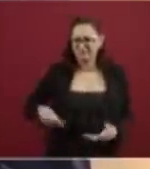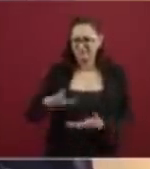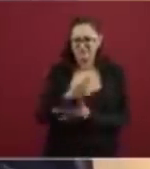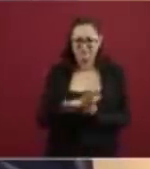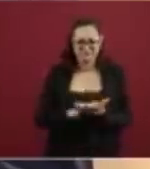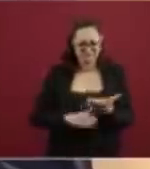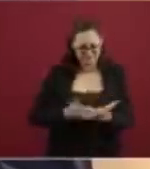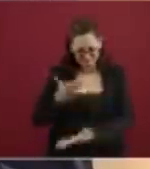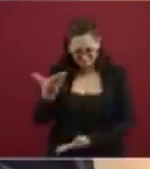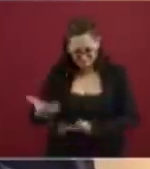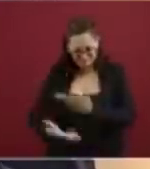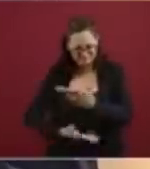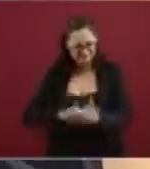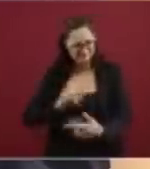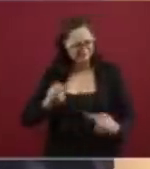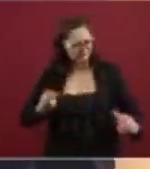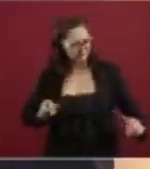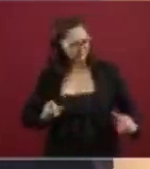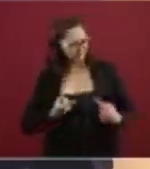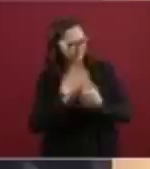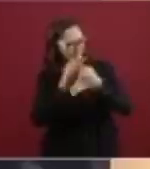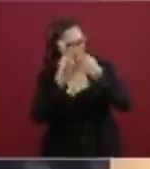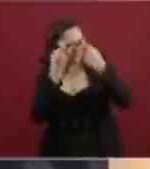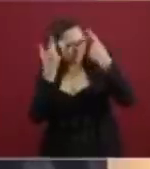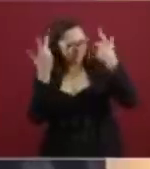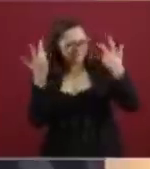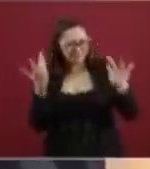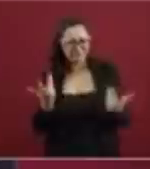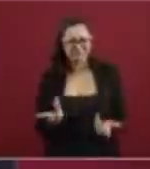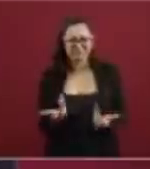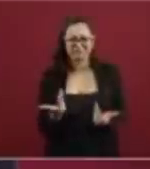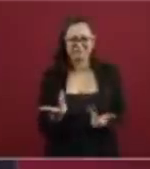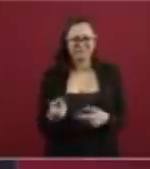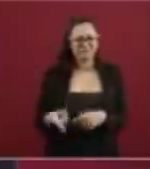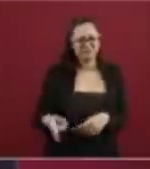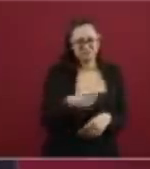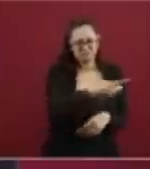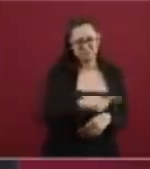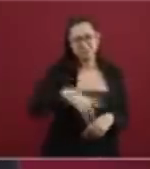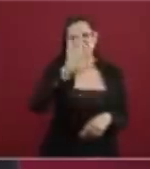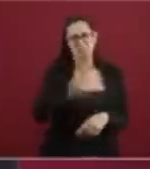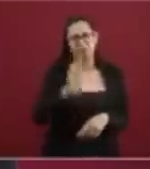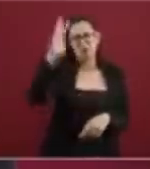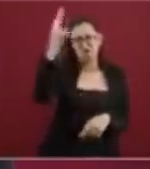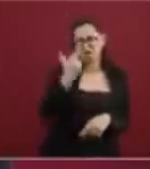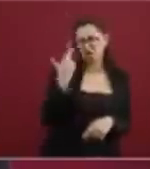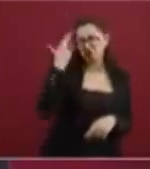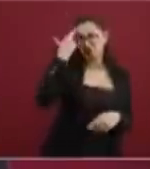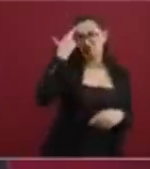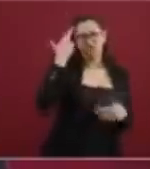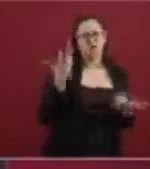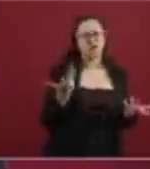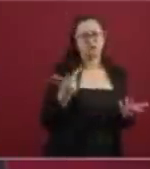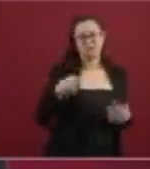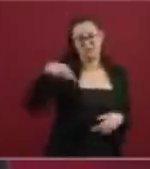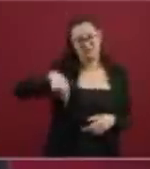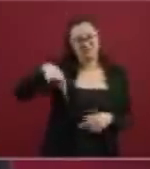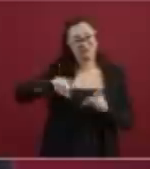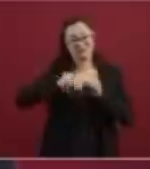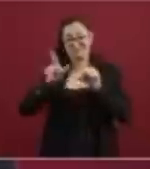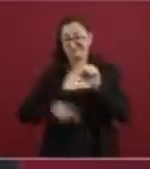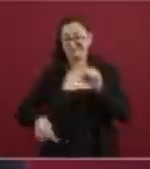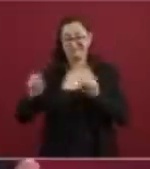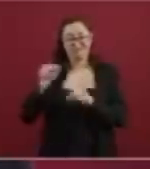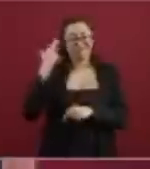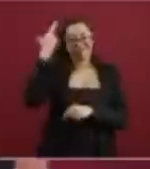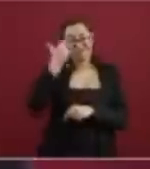que ver, con todo respeto, con las monarquías. Y México es una república. Todo